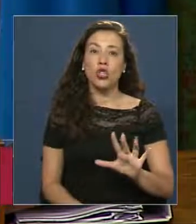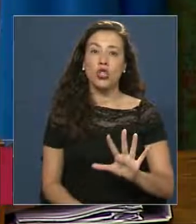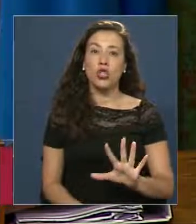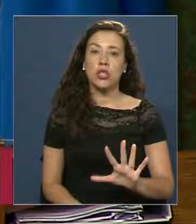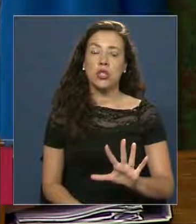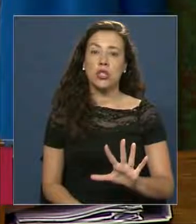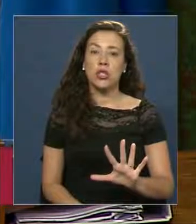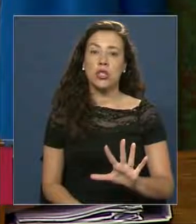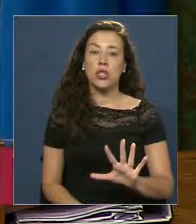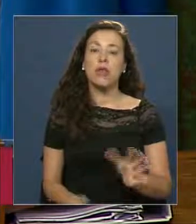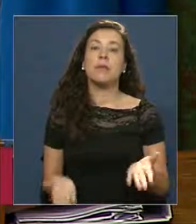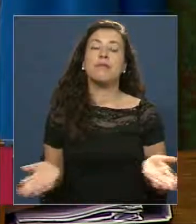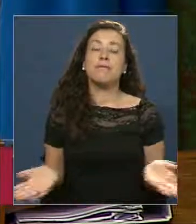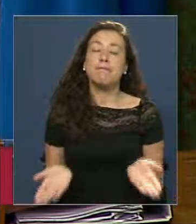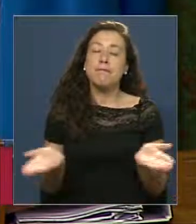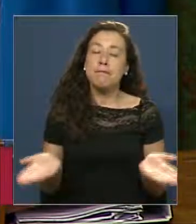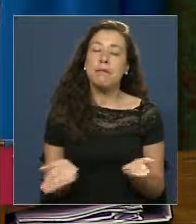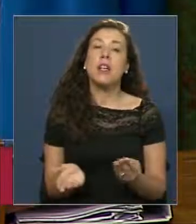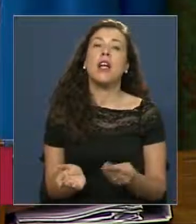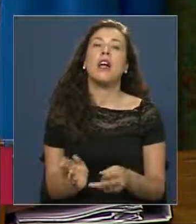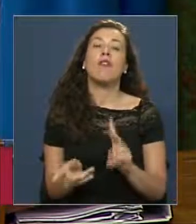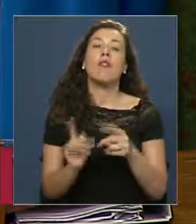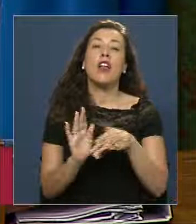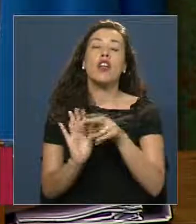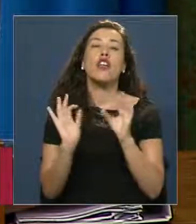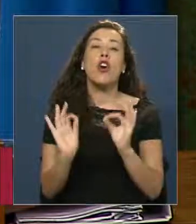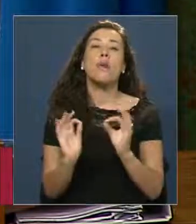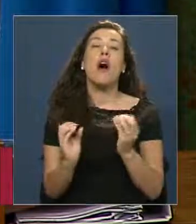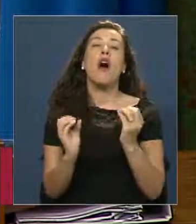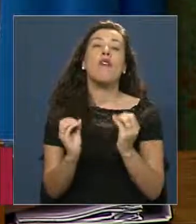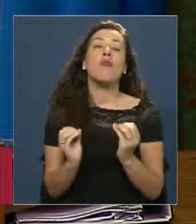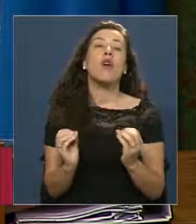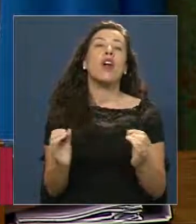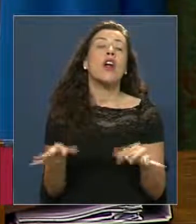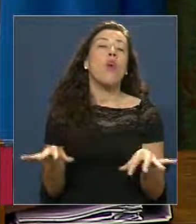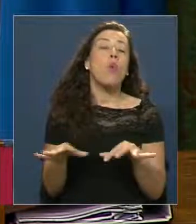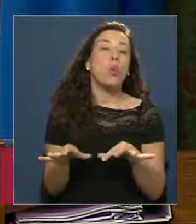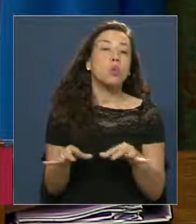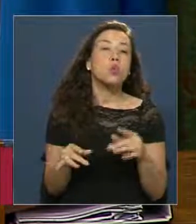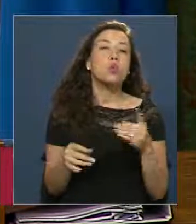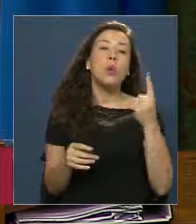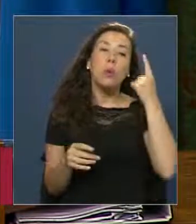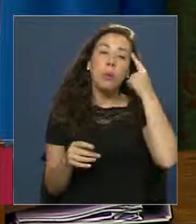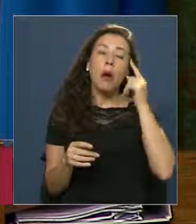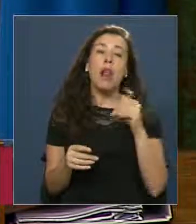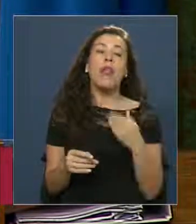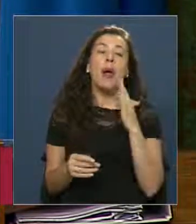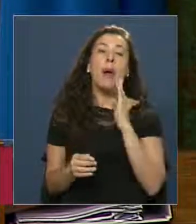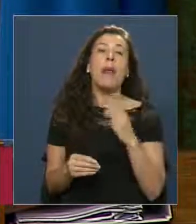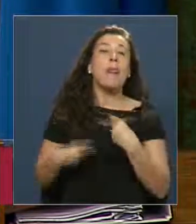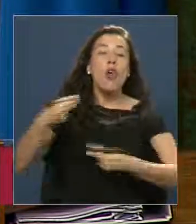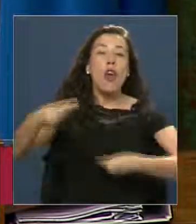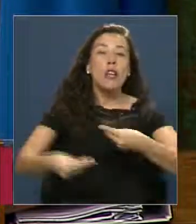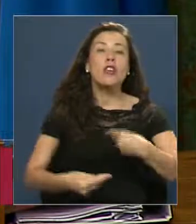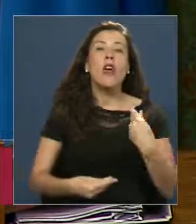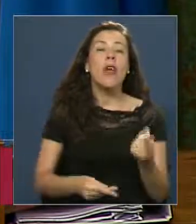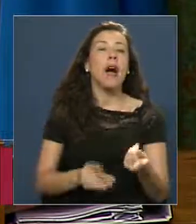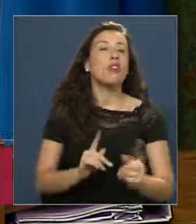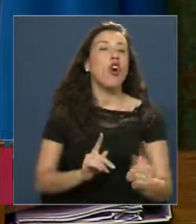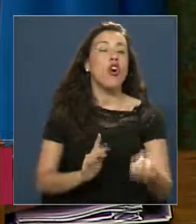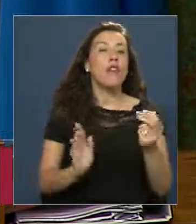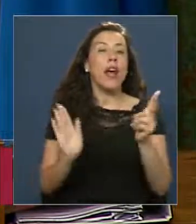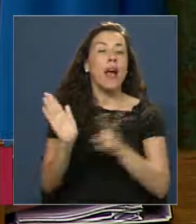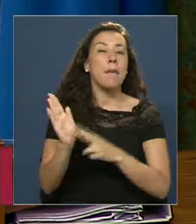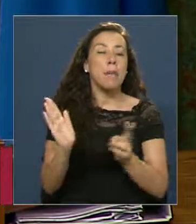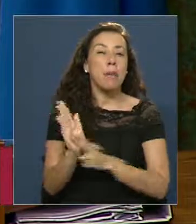19.885, que incentiva y norma el buen uso de donaciones que dan origen a beneficios tributarios y los extiende a otros fines sociales